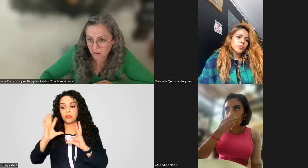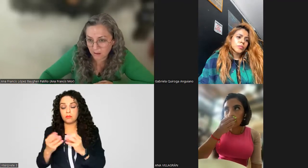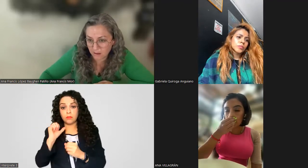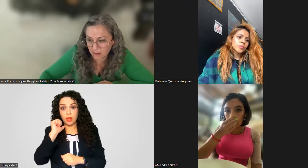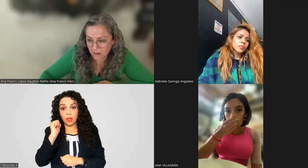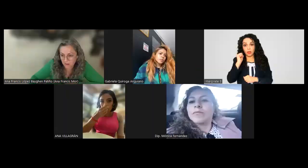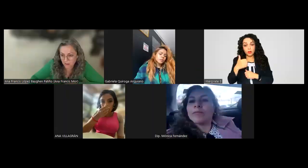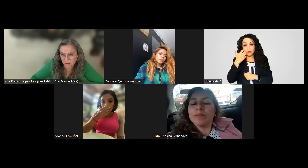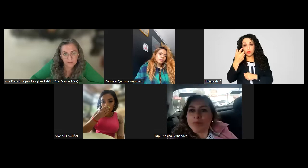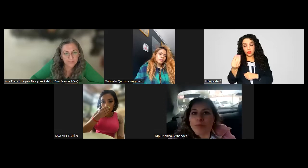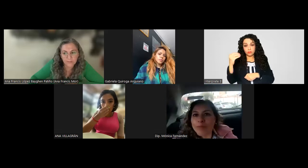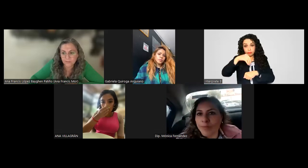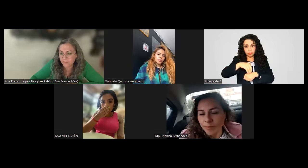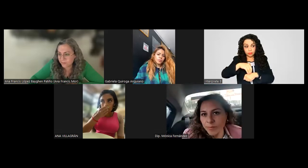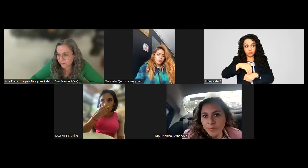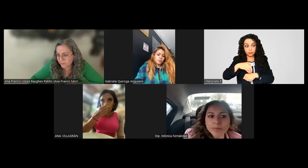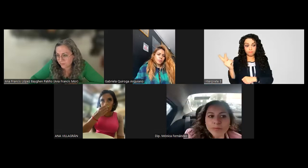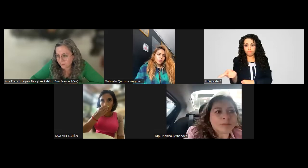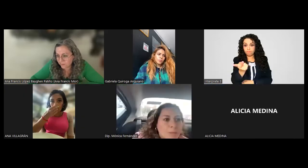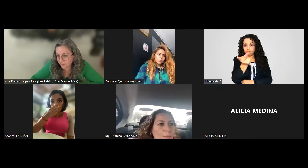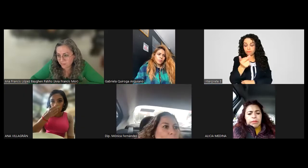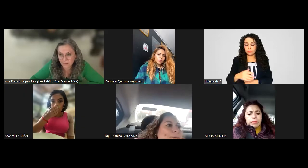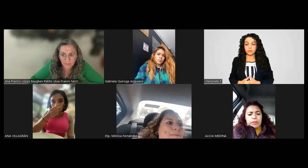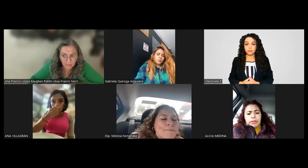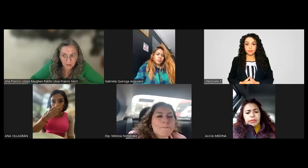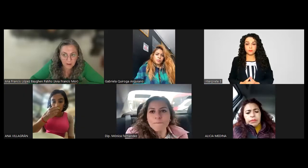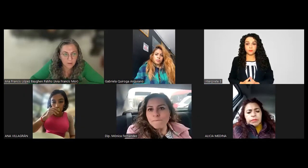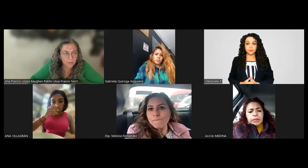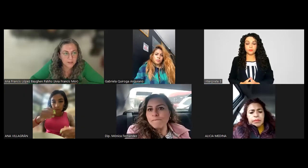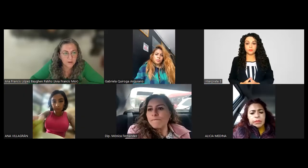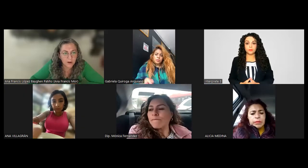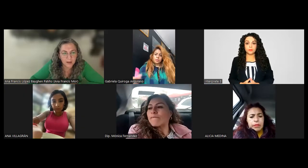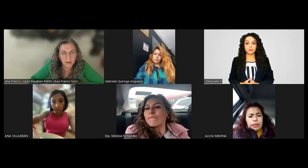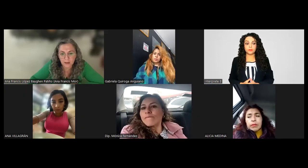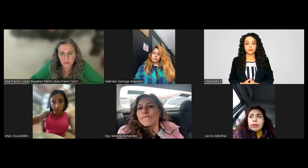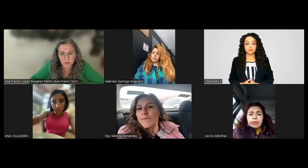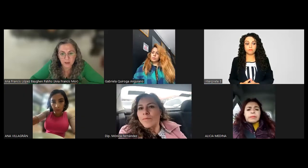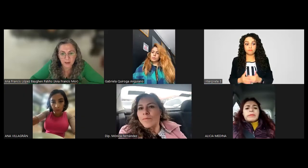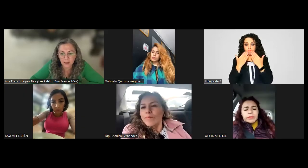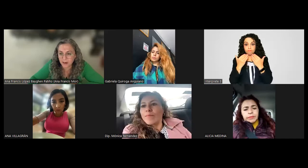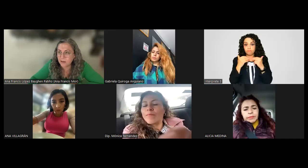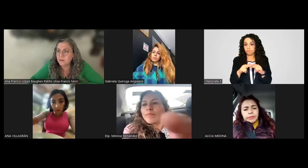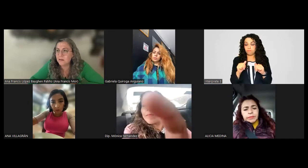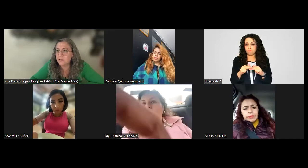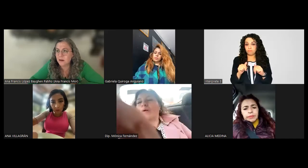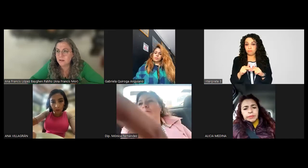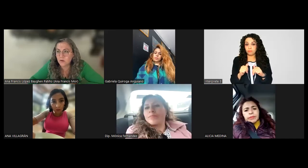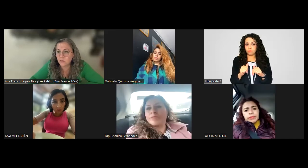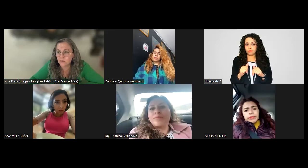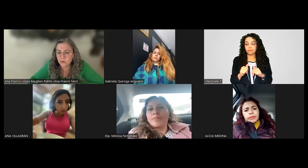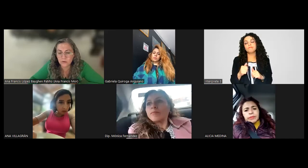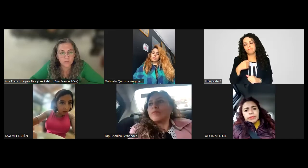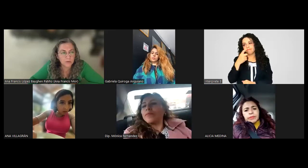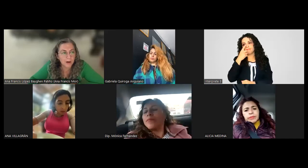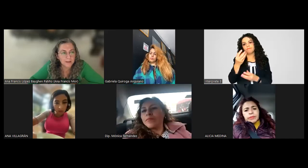si no hay asuntos en cartera les agradezco